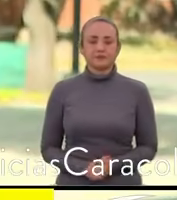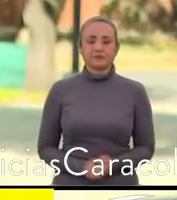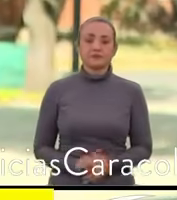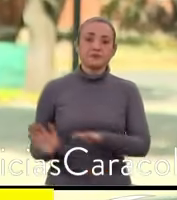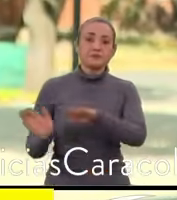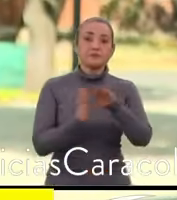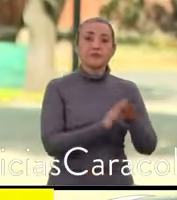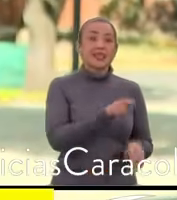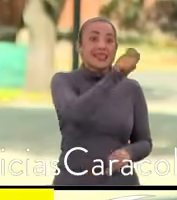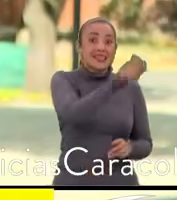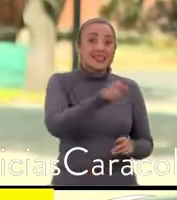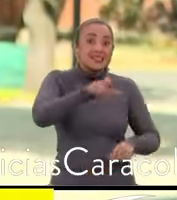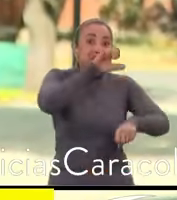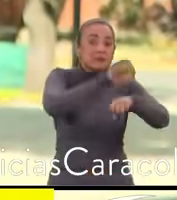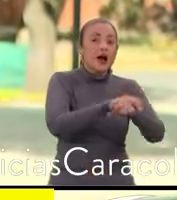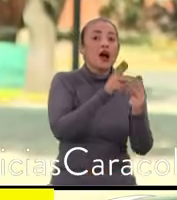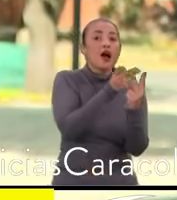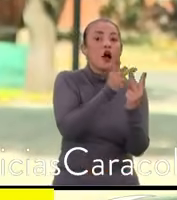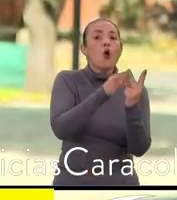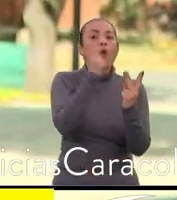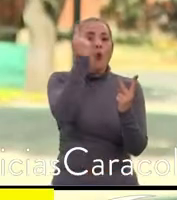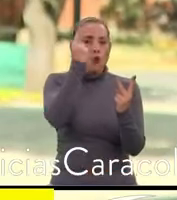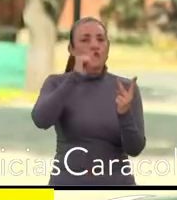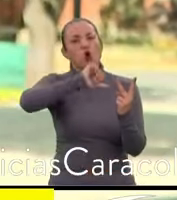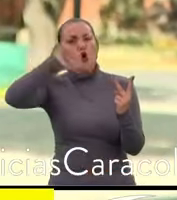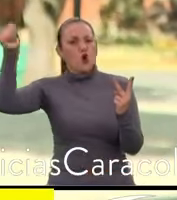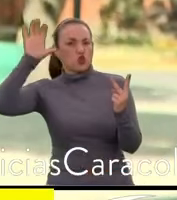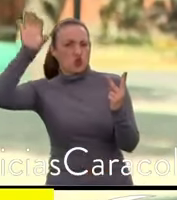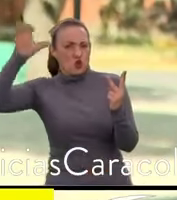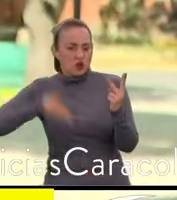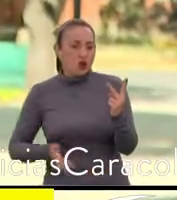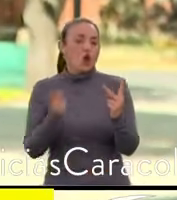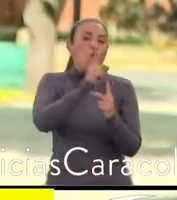Entre los capturados se encuentra un ciudadano extranjero y uno